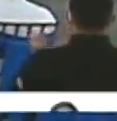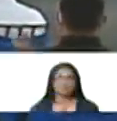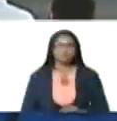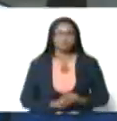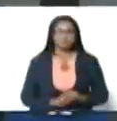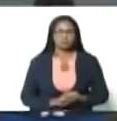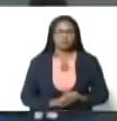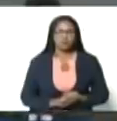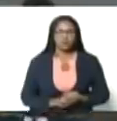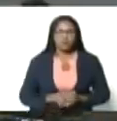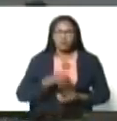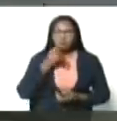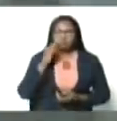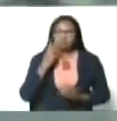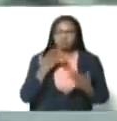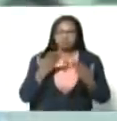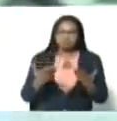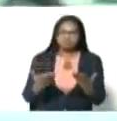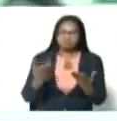victorias. Un bonito regalo, ¿vale?